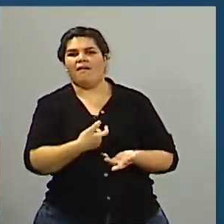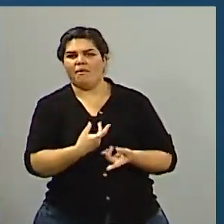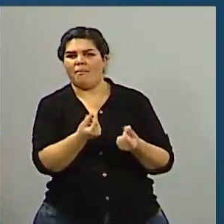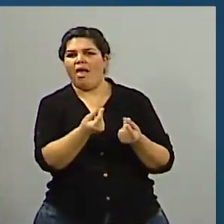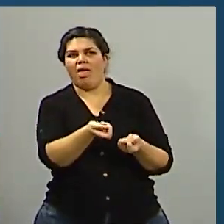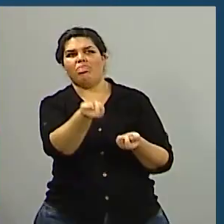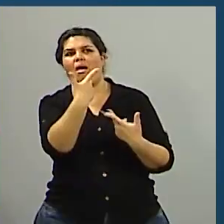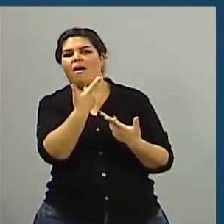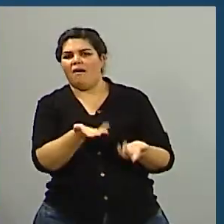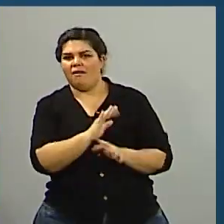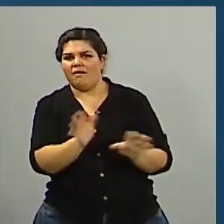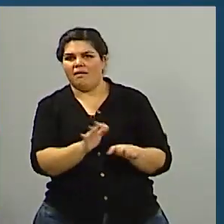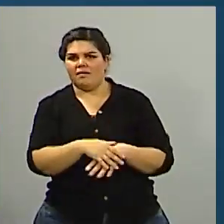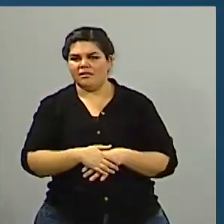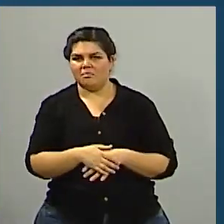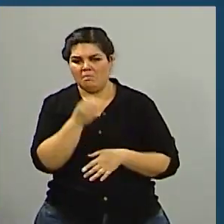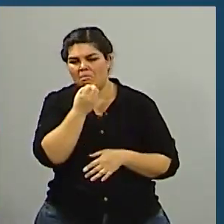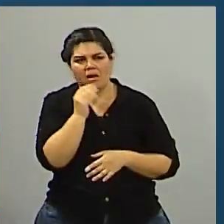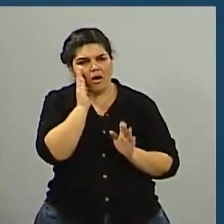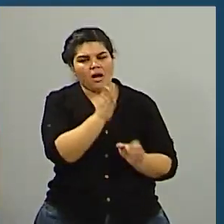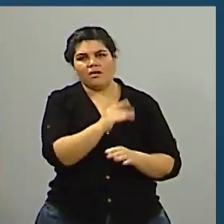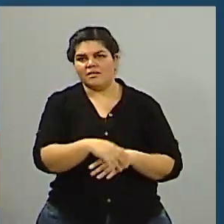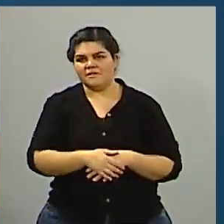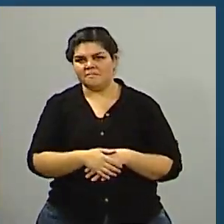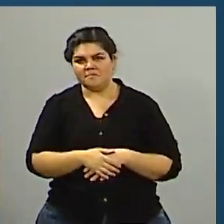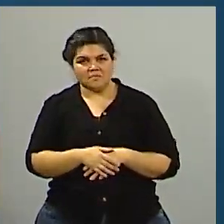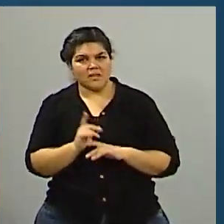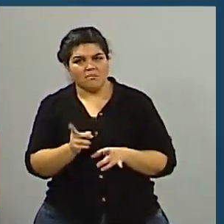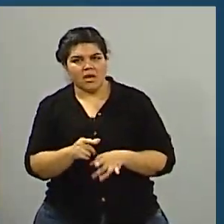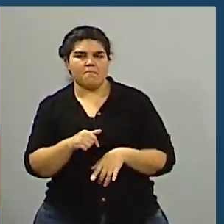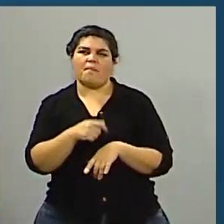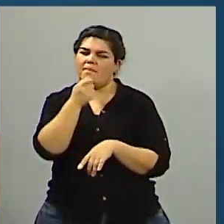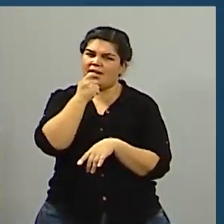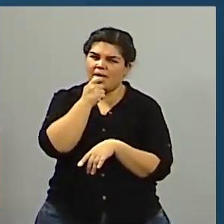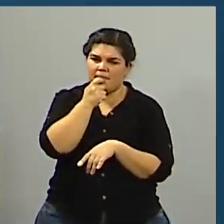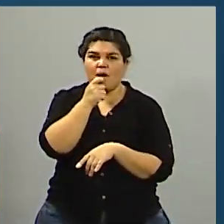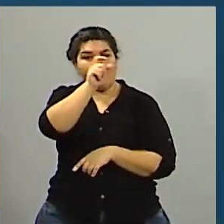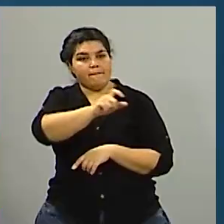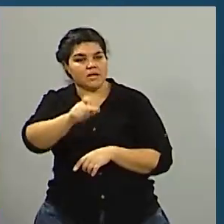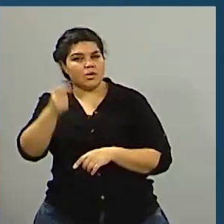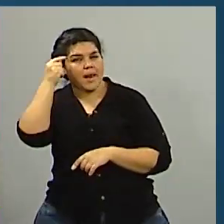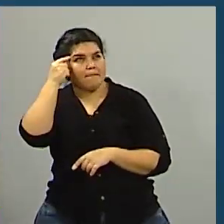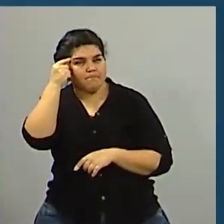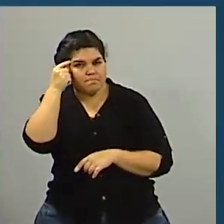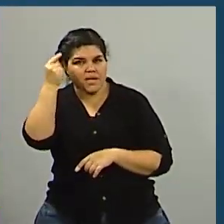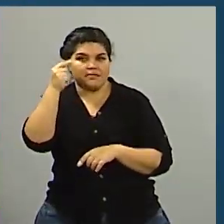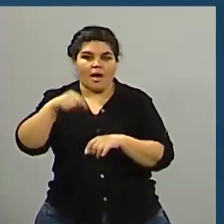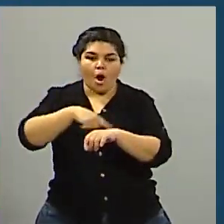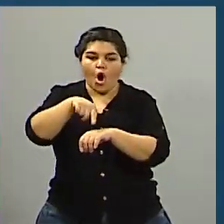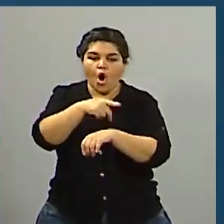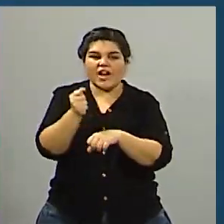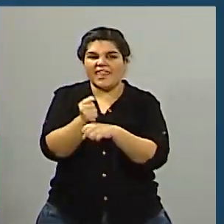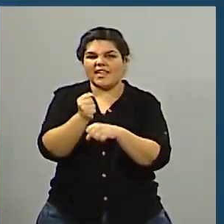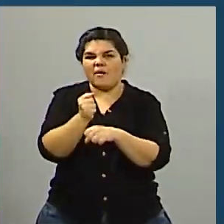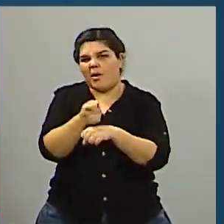digamos, contratar, son jornadas muy reducidas, porque la gente dice, yo trabajo, quiero ganar tanto por día, ponele 10.000